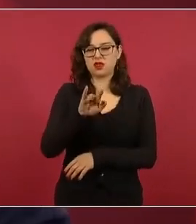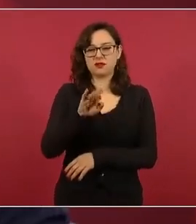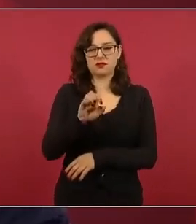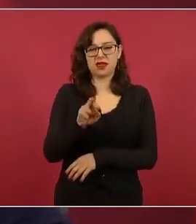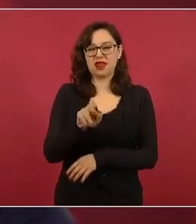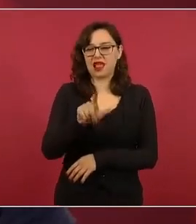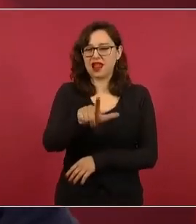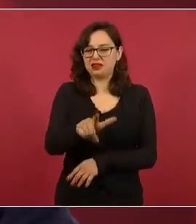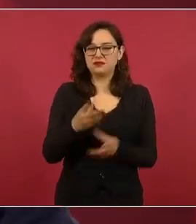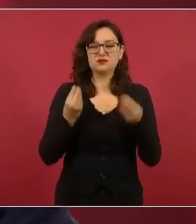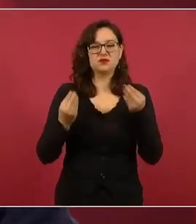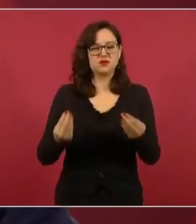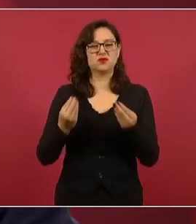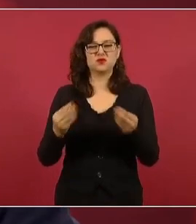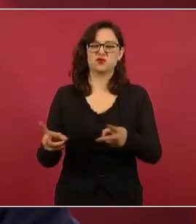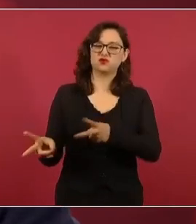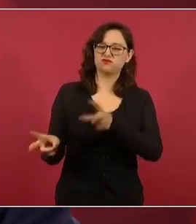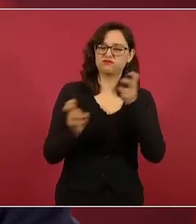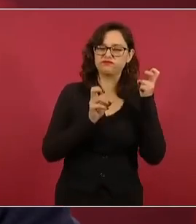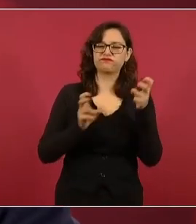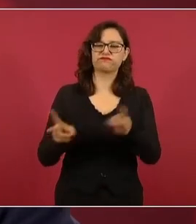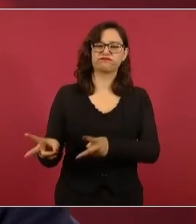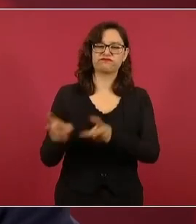sinónimo de saqueo.